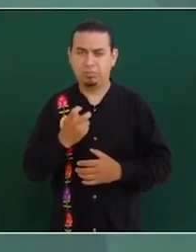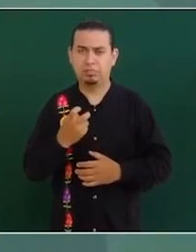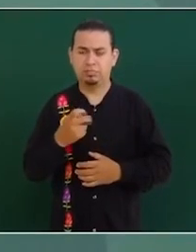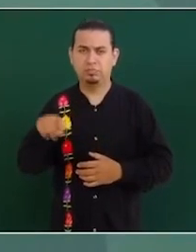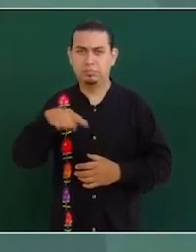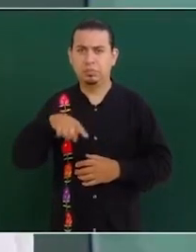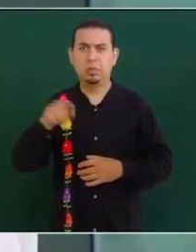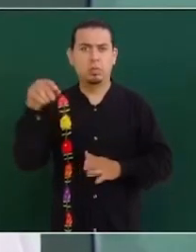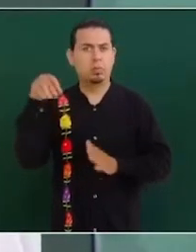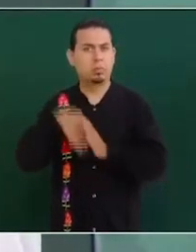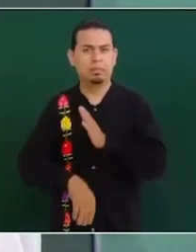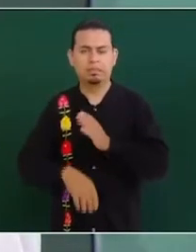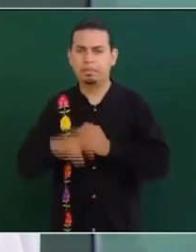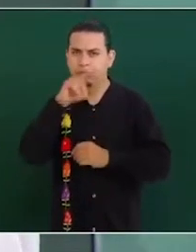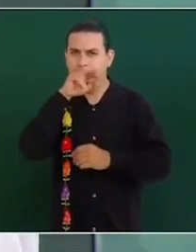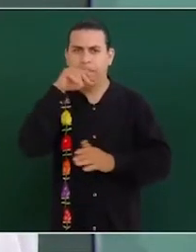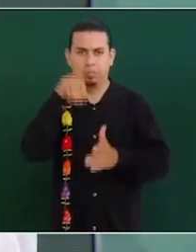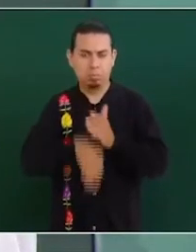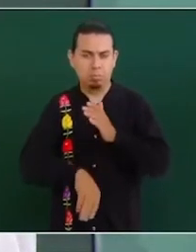en quiebra,